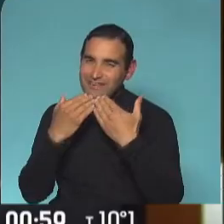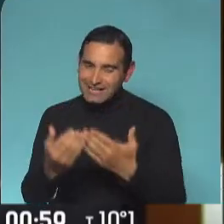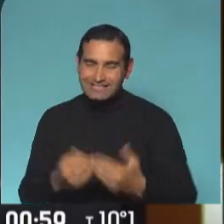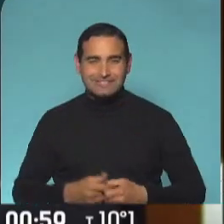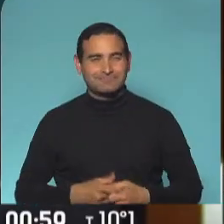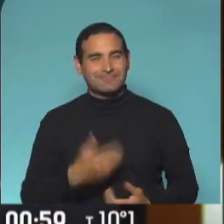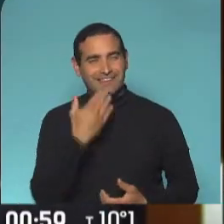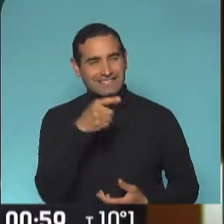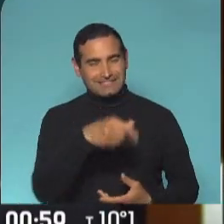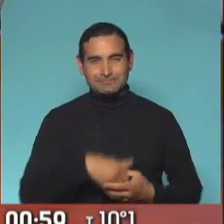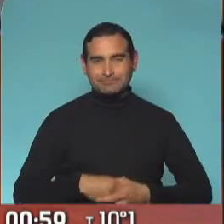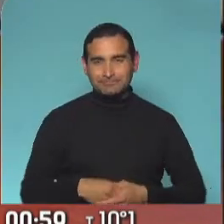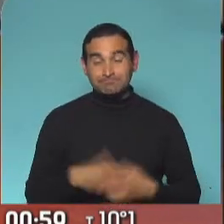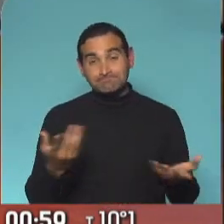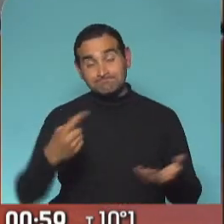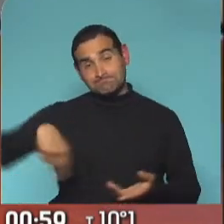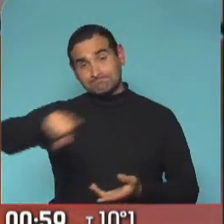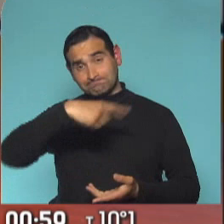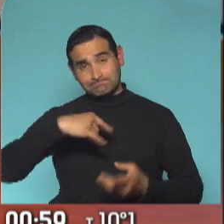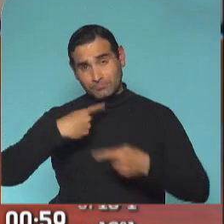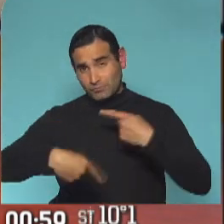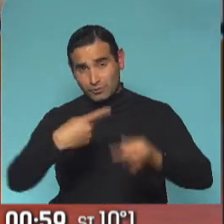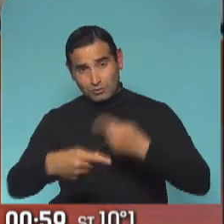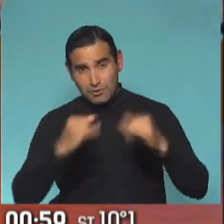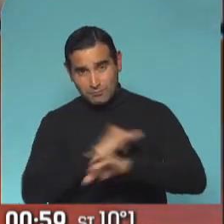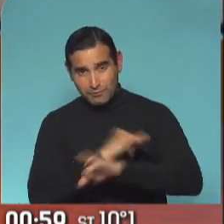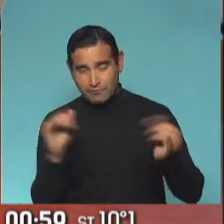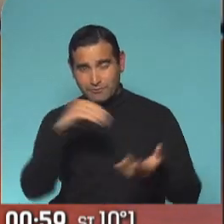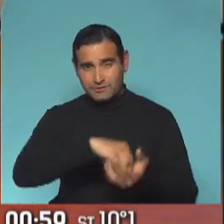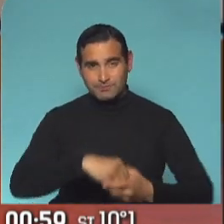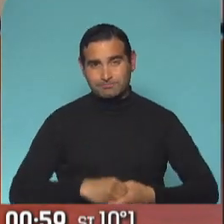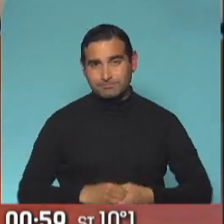Agustín. Gracias por estar acá. Y nosotros continuamos con mucha más información.